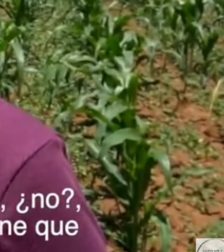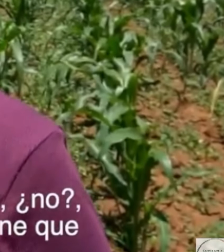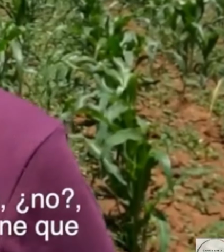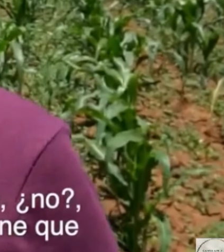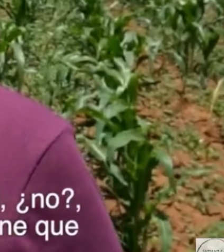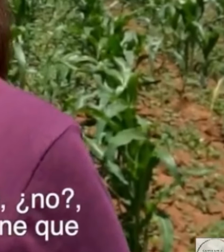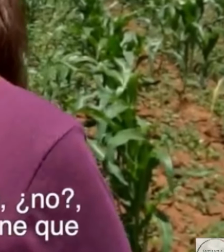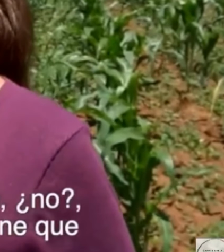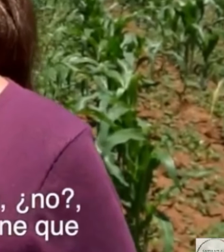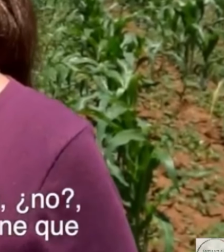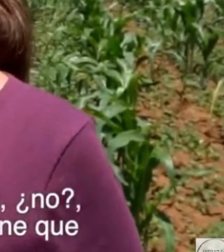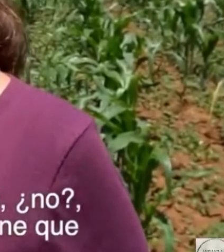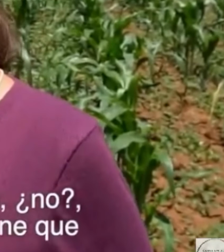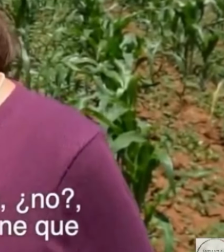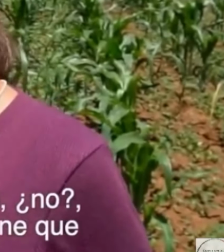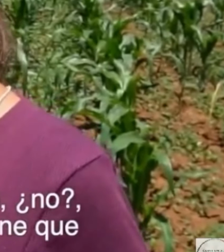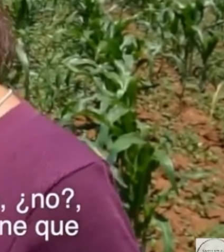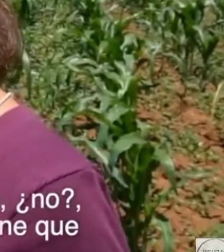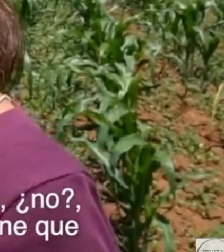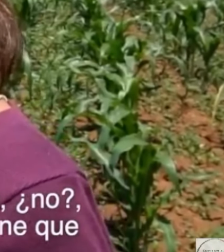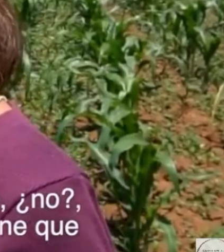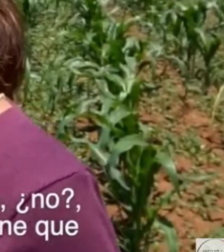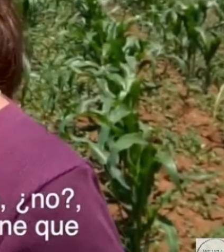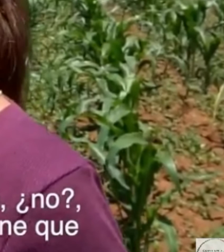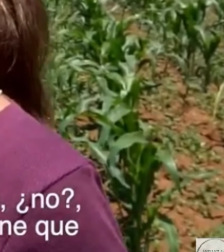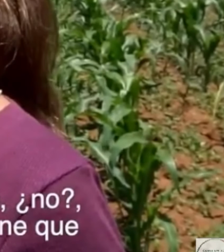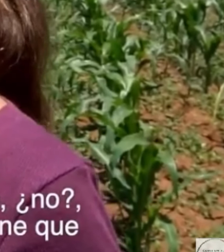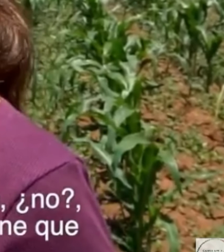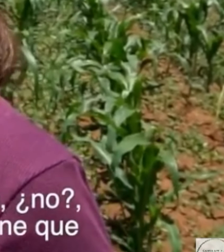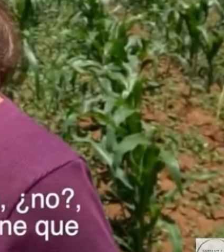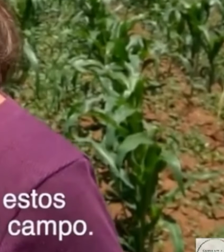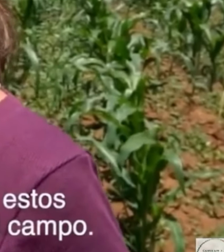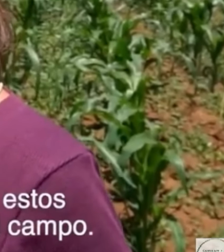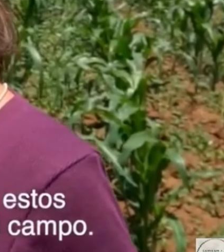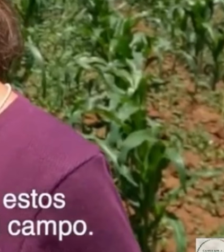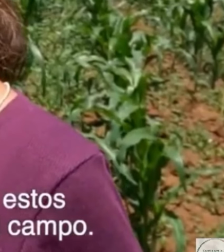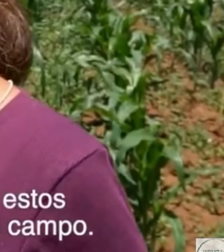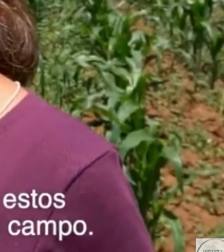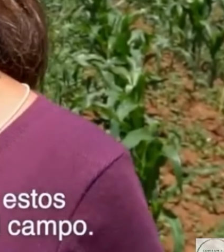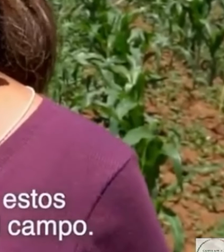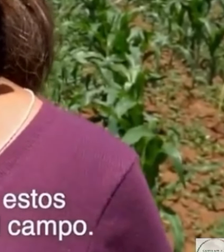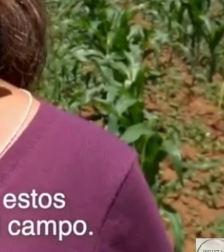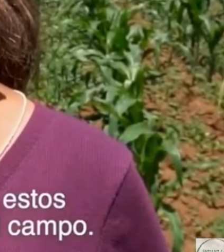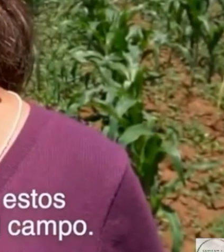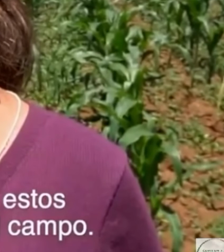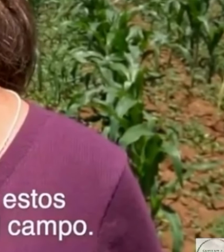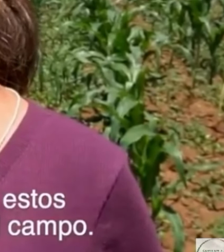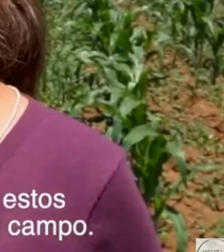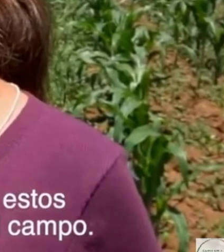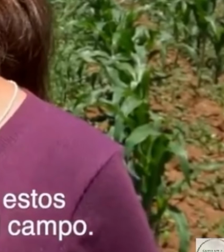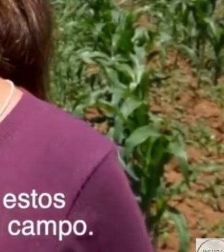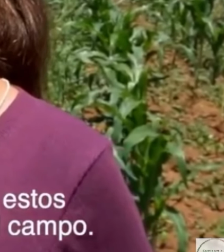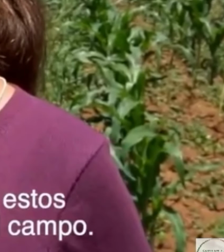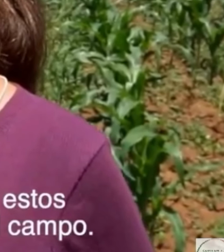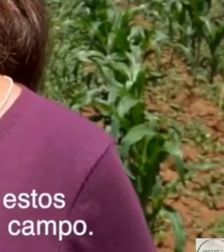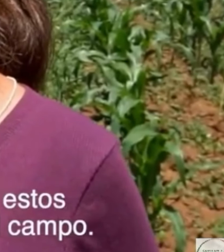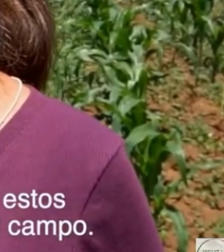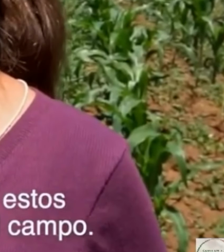¿no? Pero no se sabe todo el trayecto, todo lo que se tiene que pasar antes para que se pueda